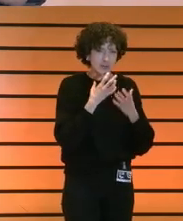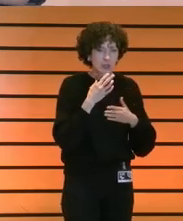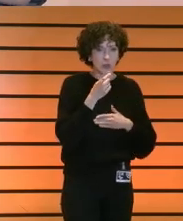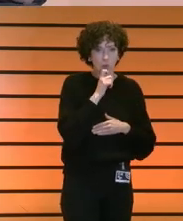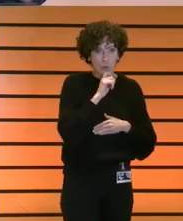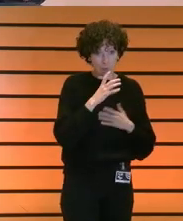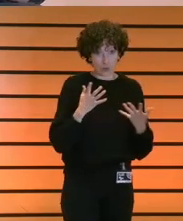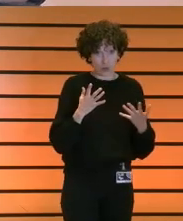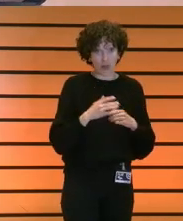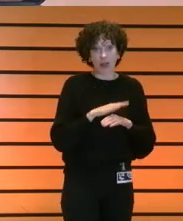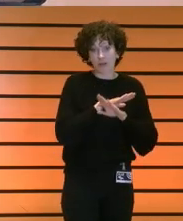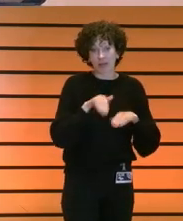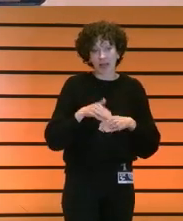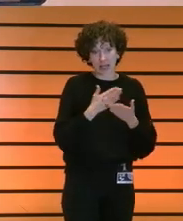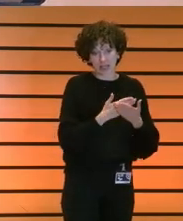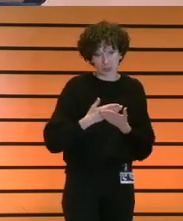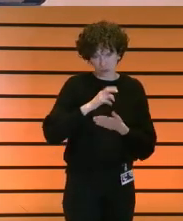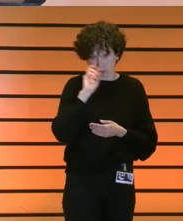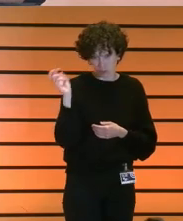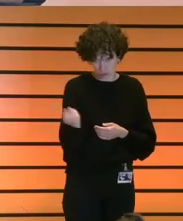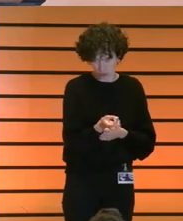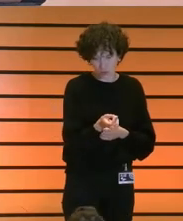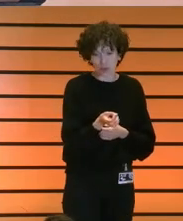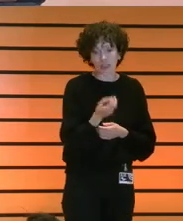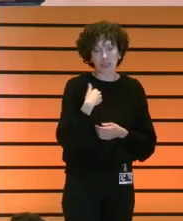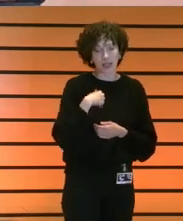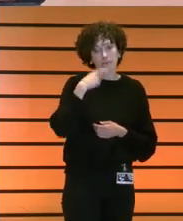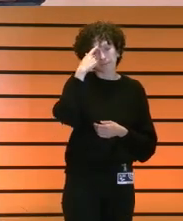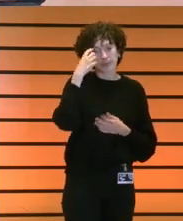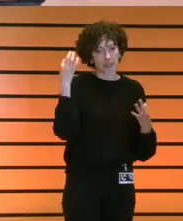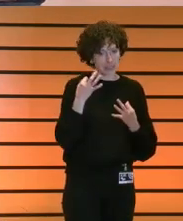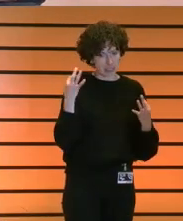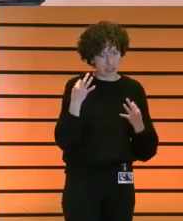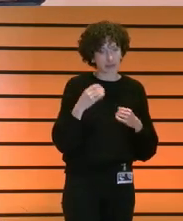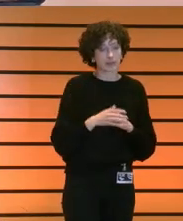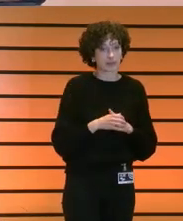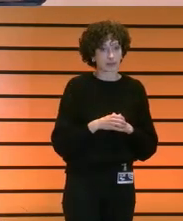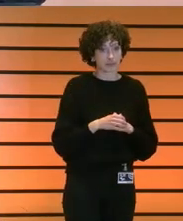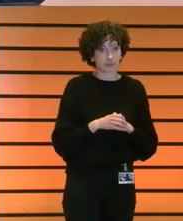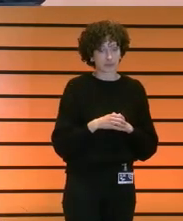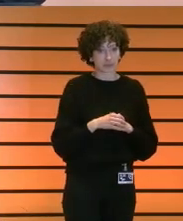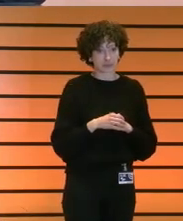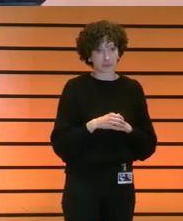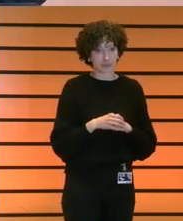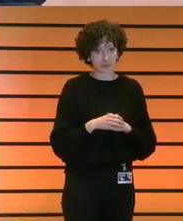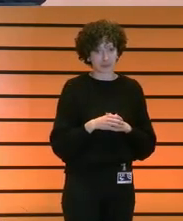Y por diferentes estudios se sabe que la edad donde